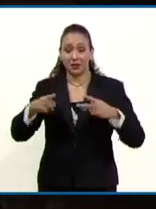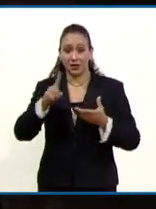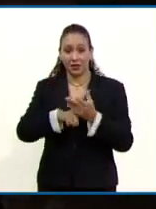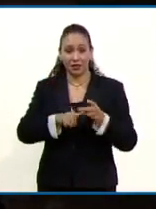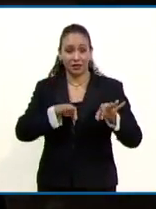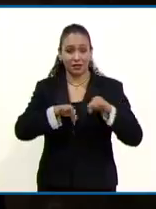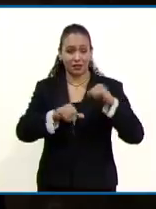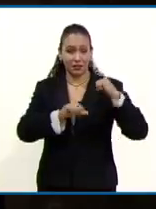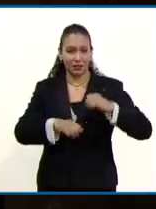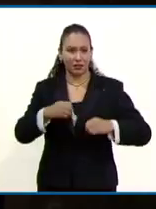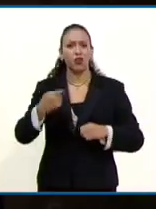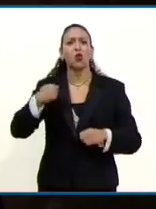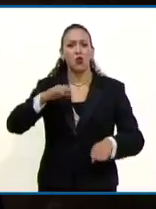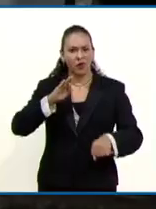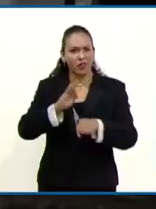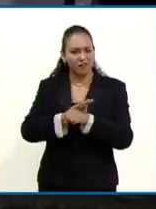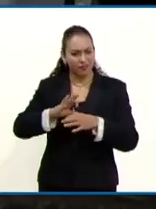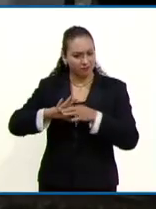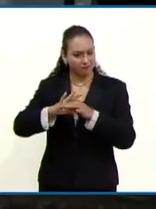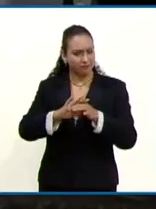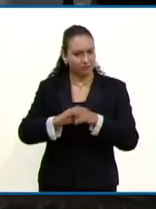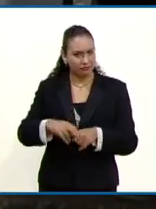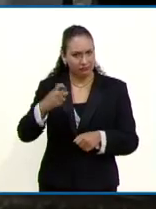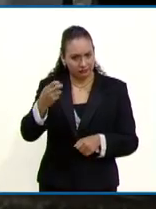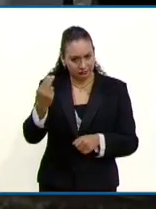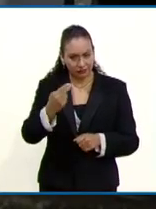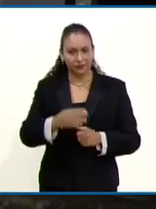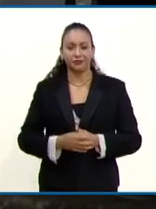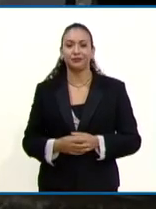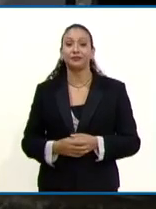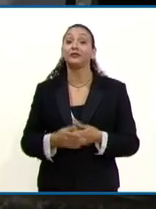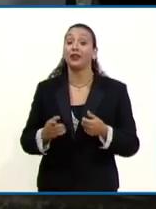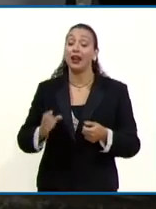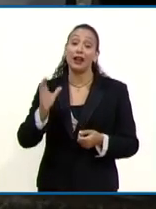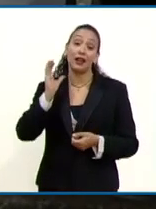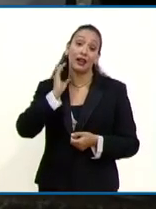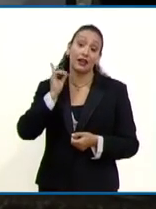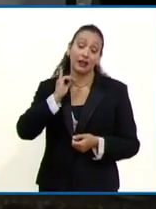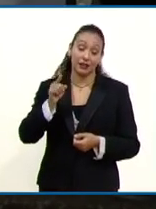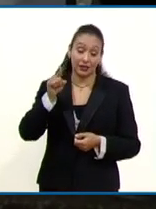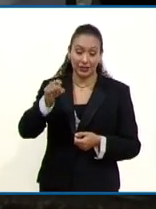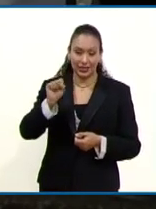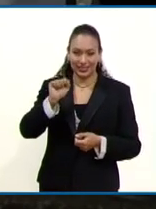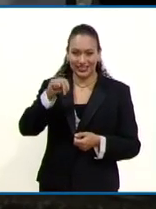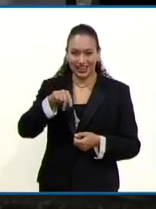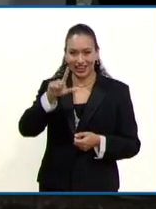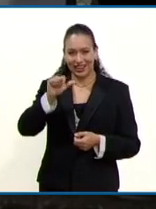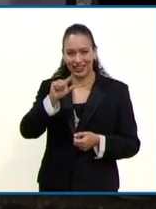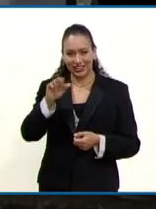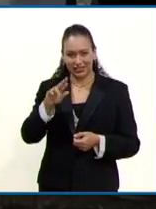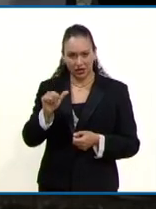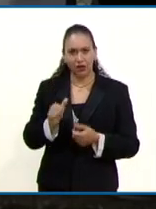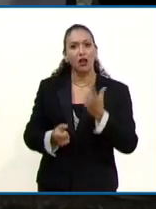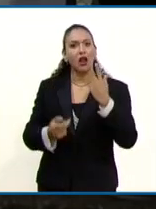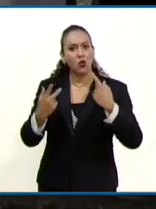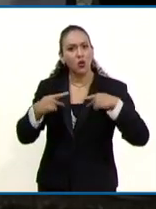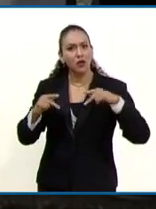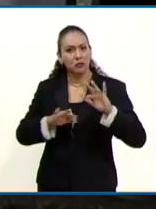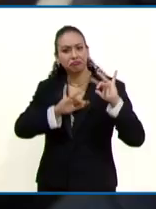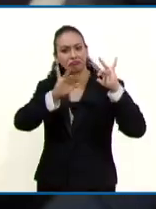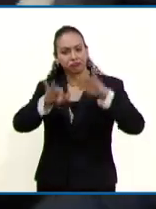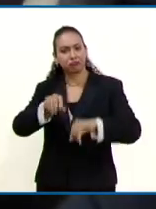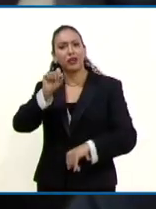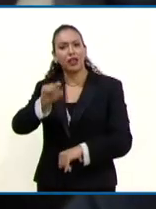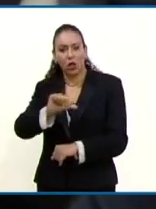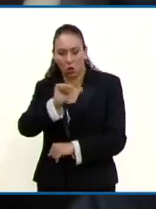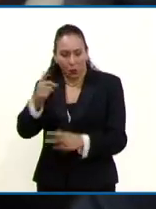obligación de defender en unidad. Al Palacio de Justicia de San Lázaro también llegaron ciudadanos que están en contra de la reforma al Poder